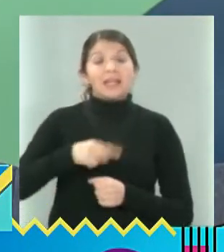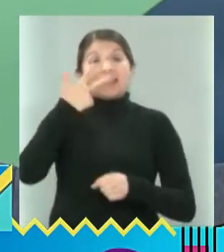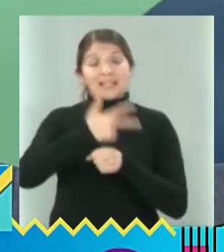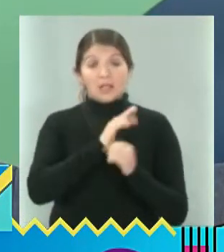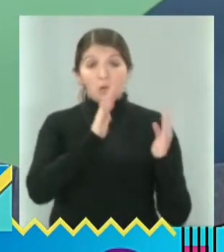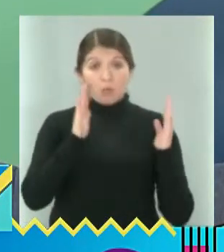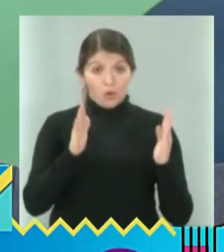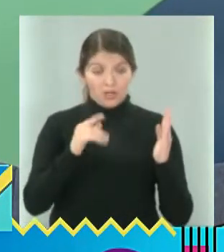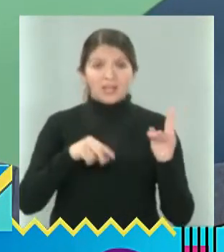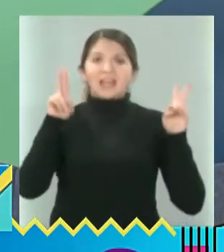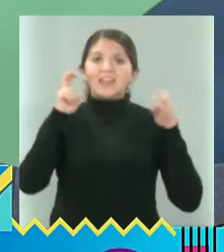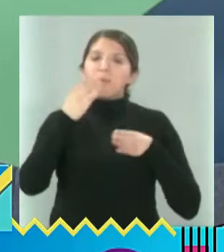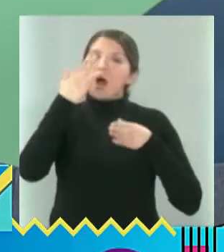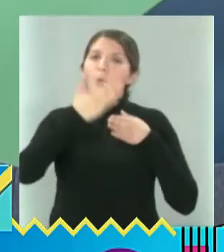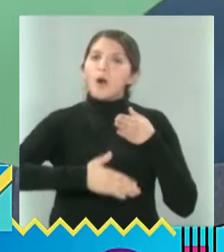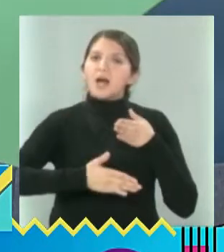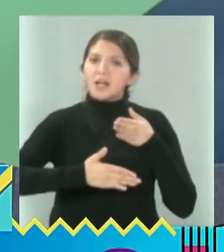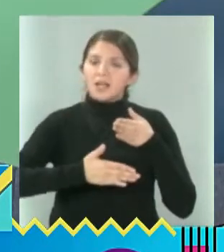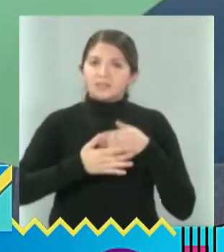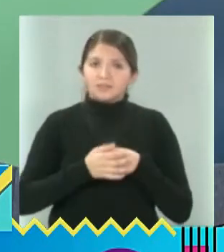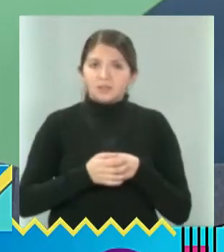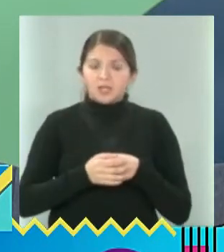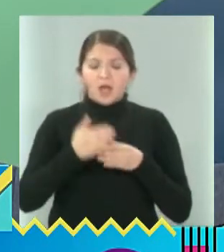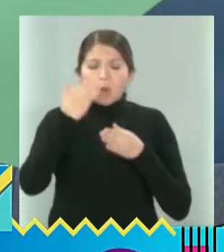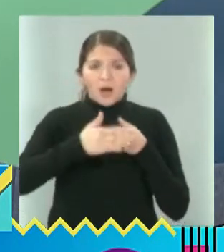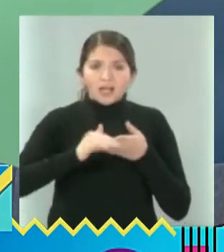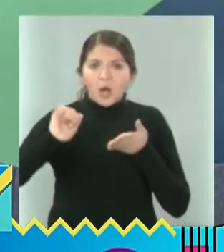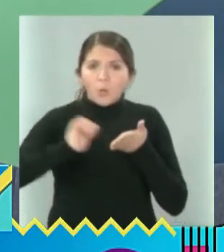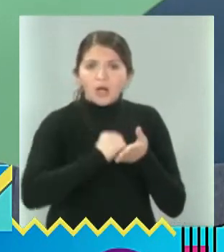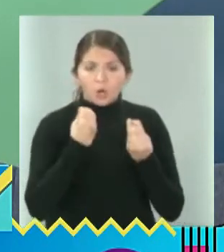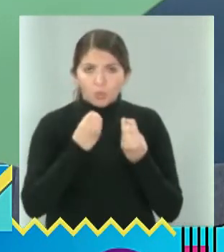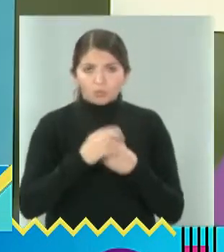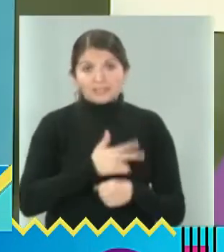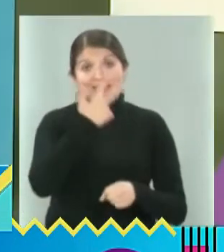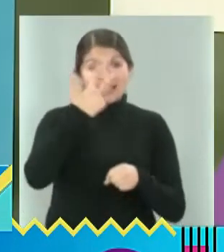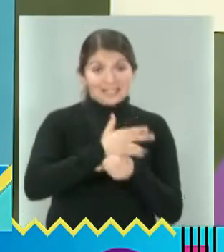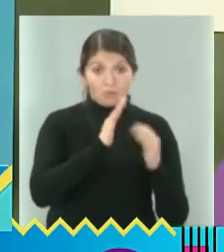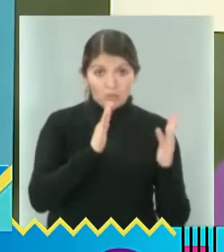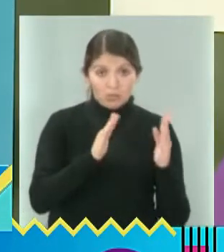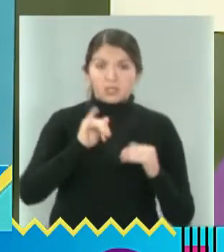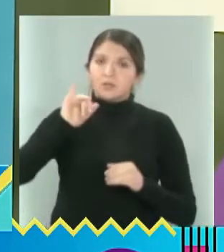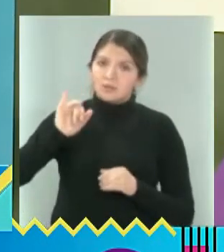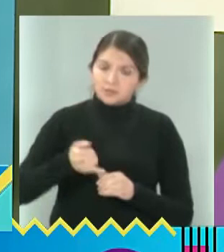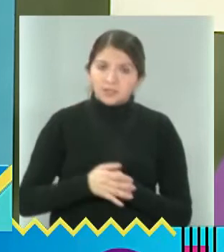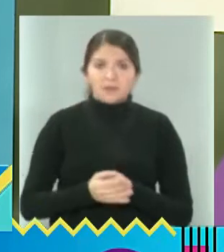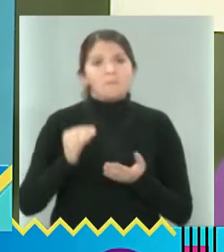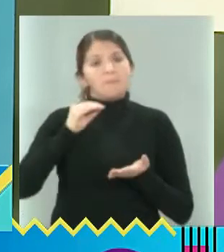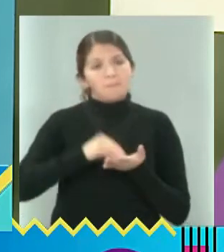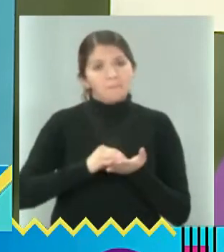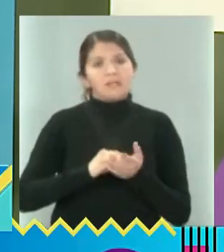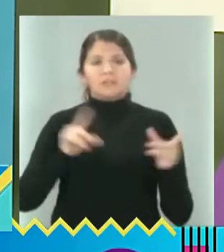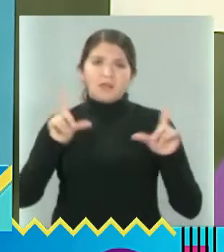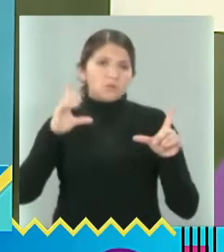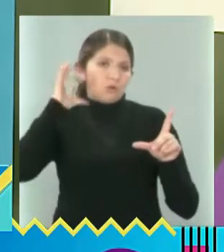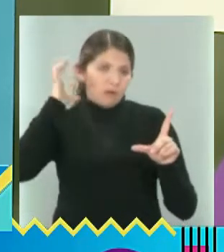que ver con las barreras. Esas barreras que mencionaste, bueno, que las podamos desarrollar en el siguiente bloque. Y te sumo también a los medios de comunicación, por supuesto. Sí. Y antes